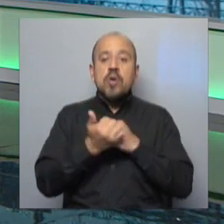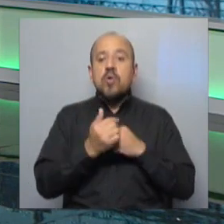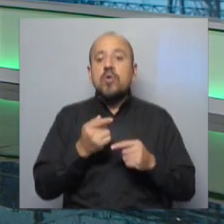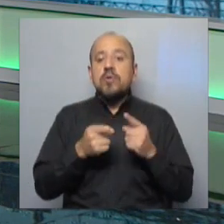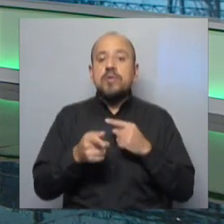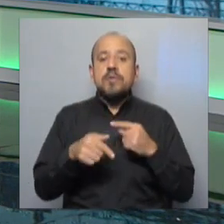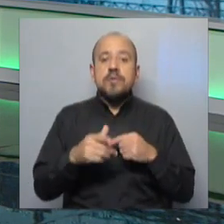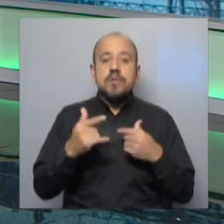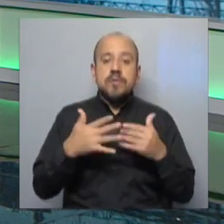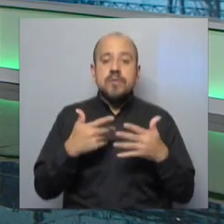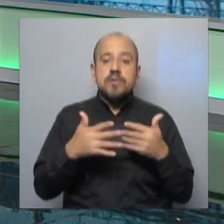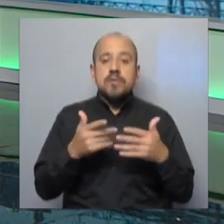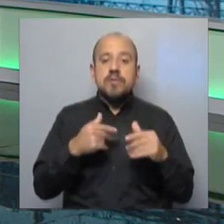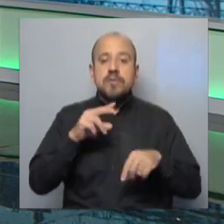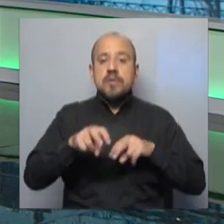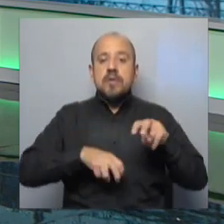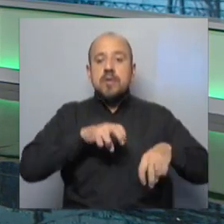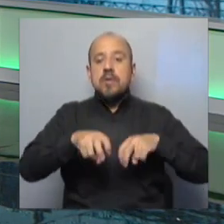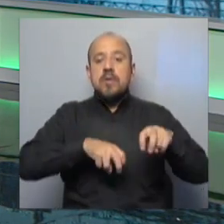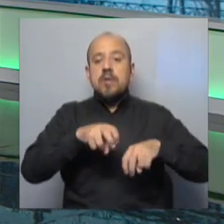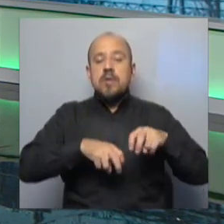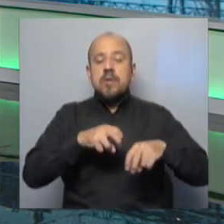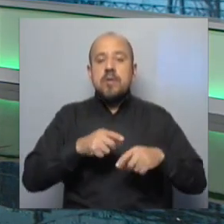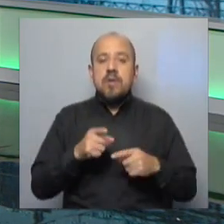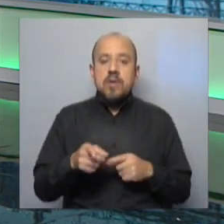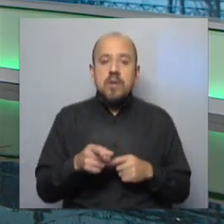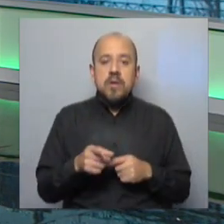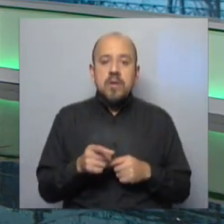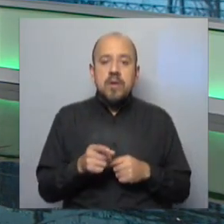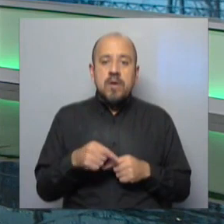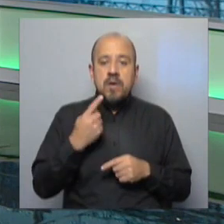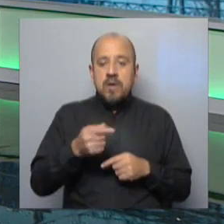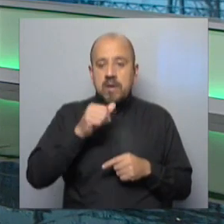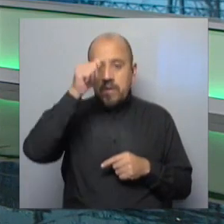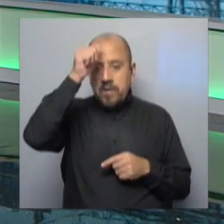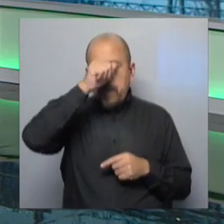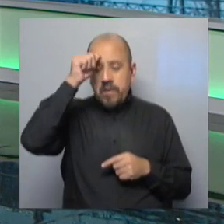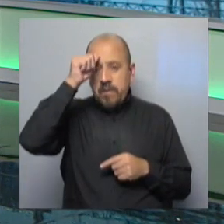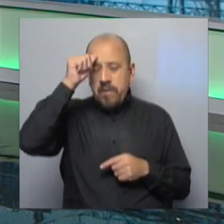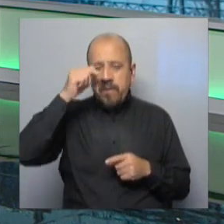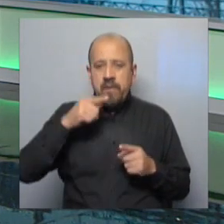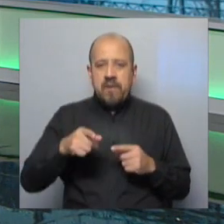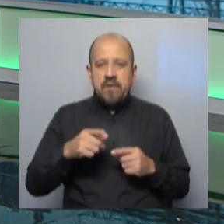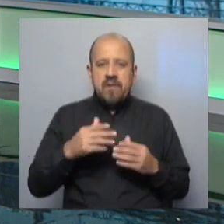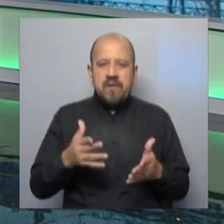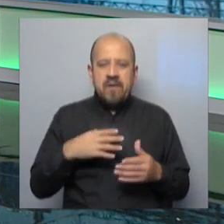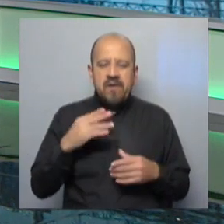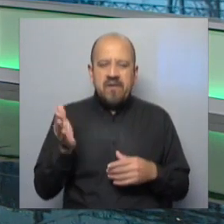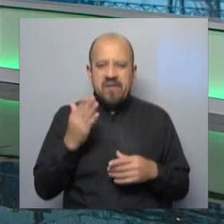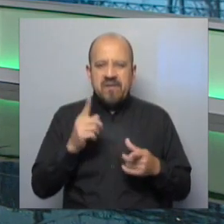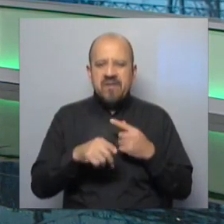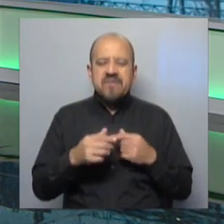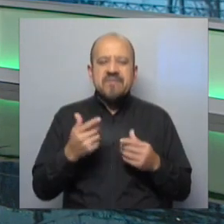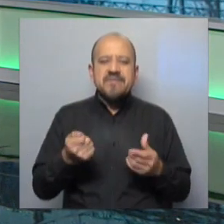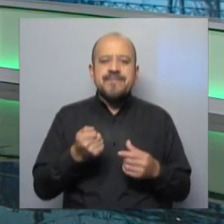en la feria agroecológica del parque rodó que está llevando a cabo que se va a llevar a cabo este domingo por productores agroecológicos